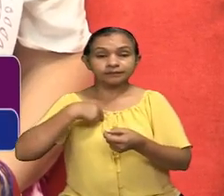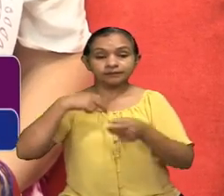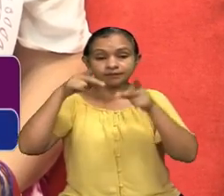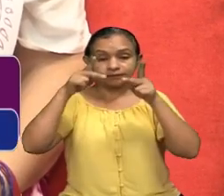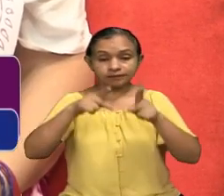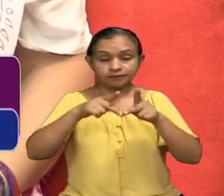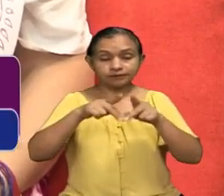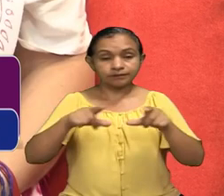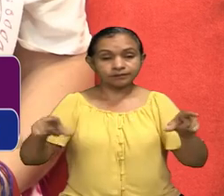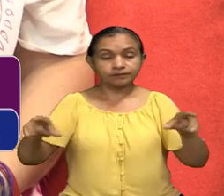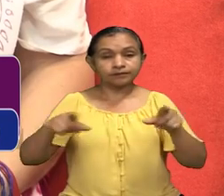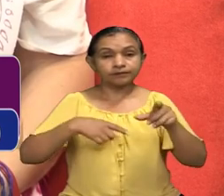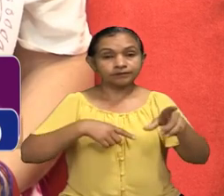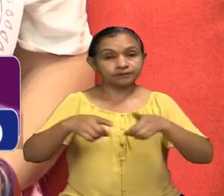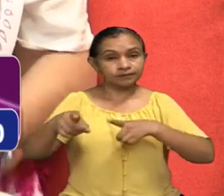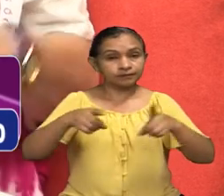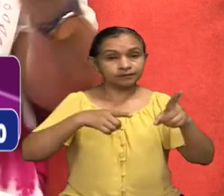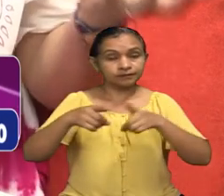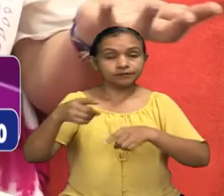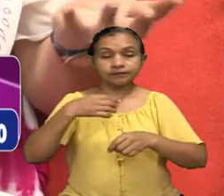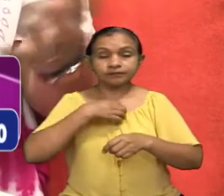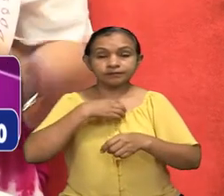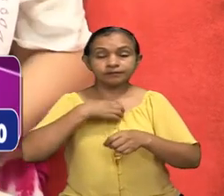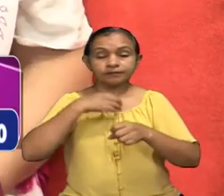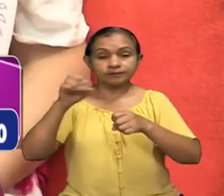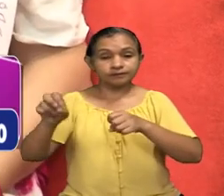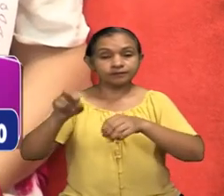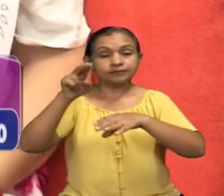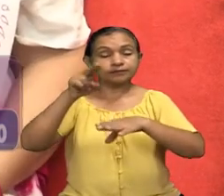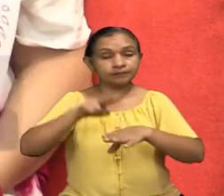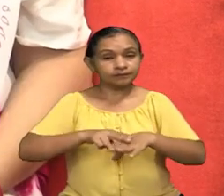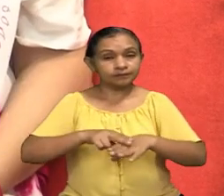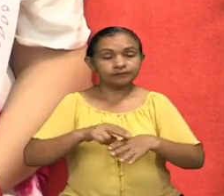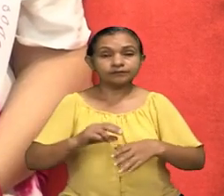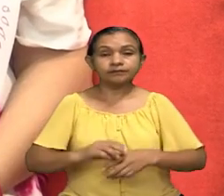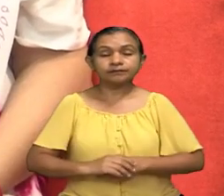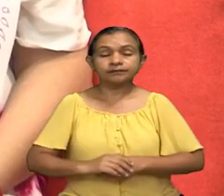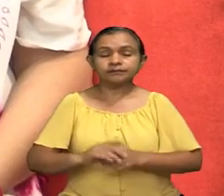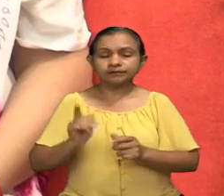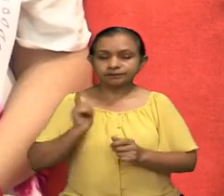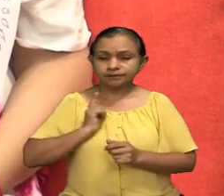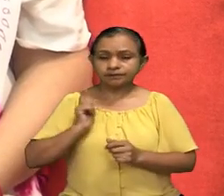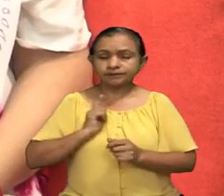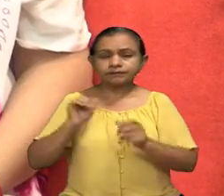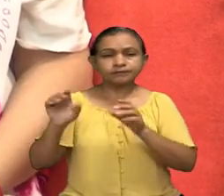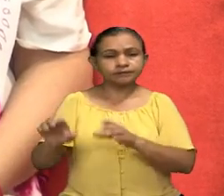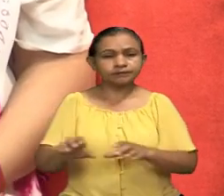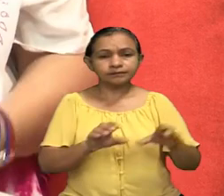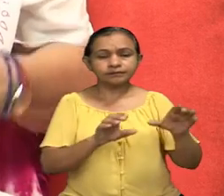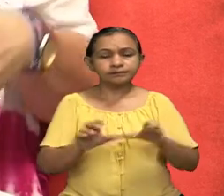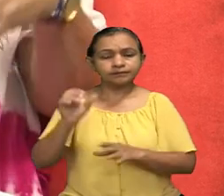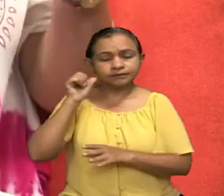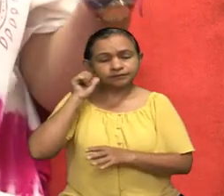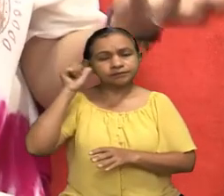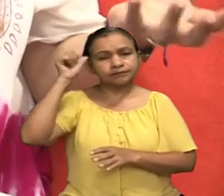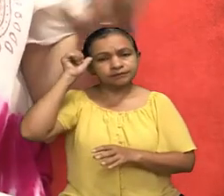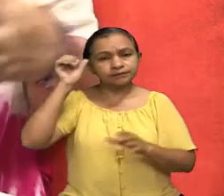de las delegaciones nuestras a nivel nacional, tenemos actividades con adultos